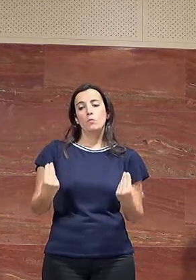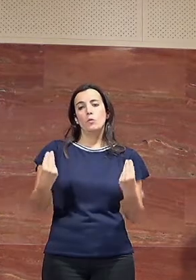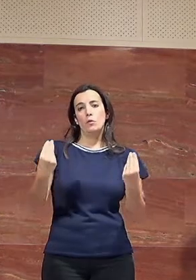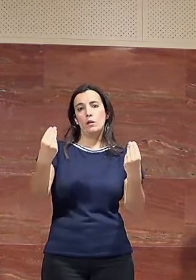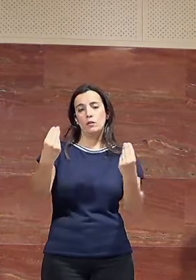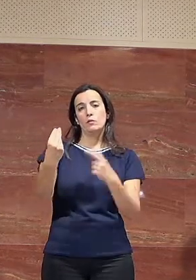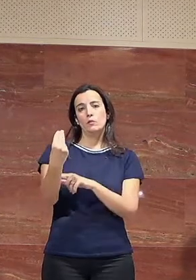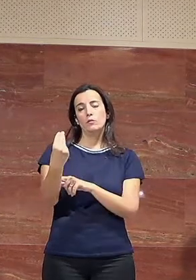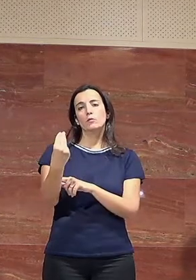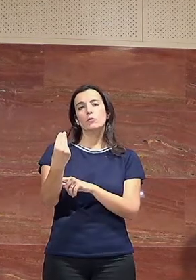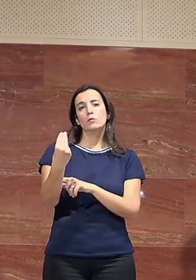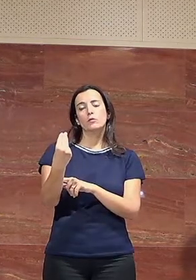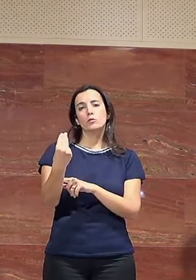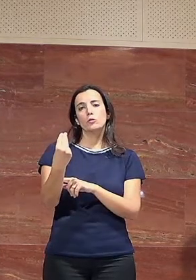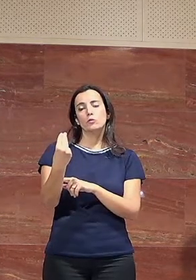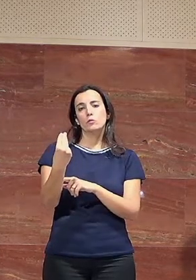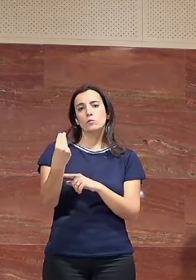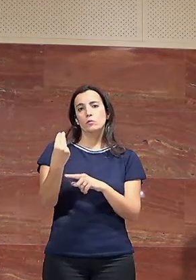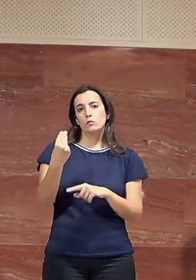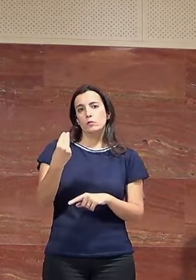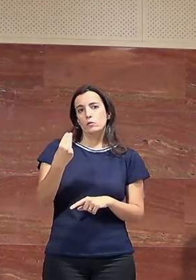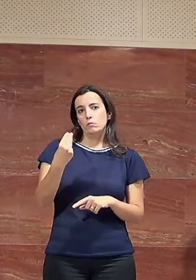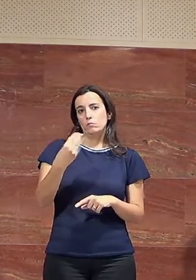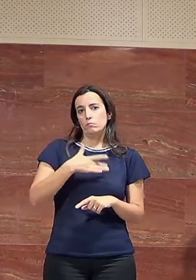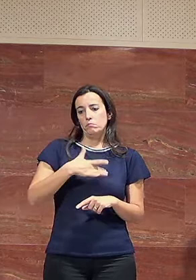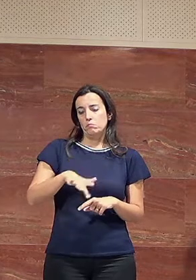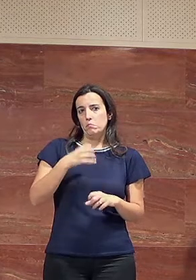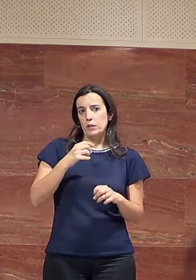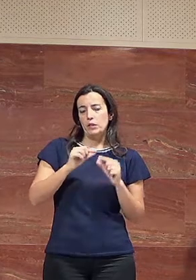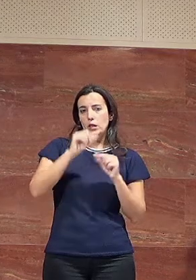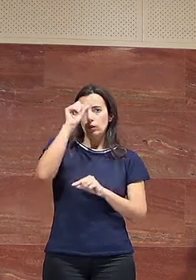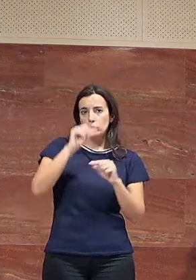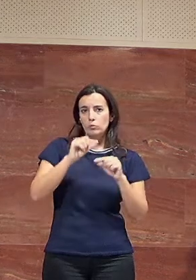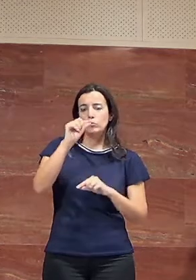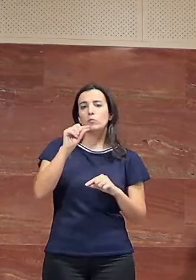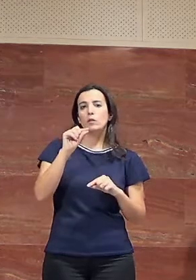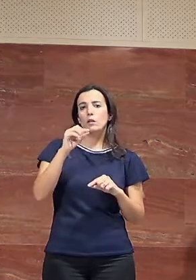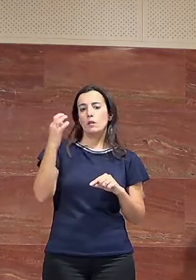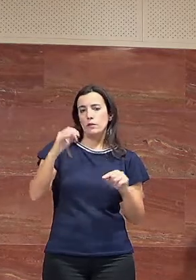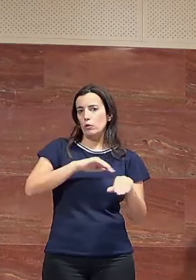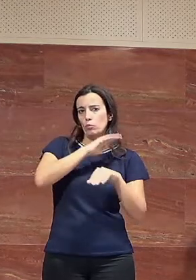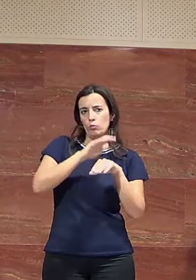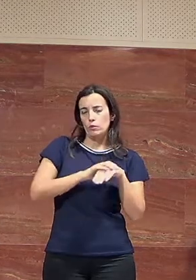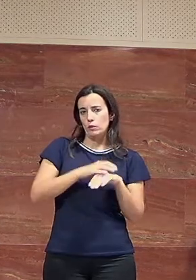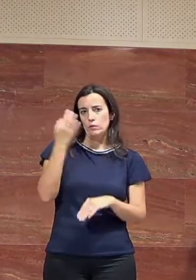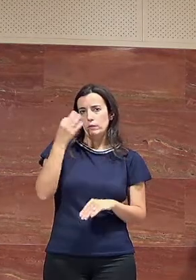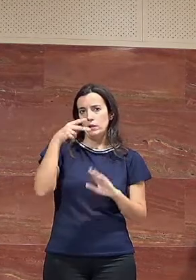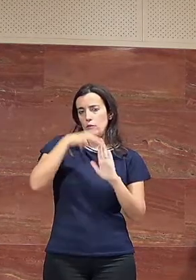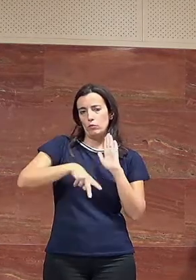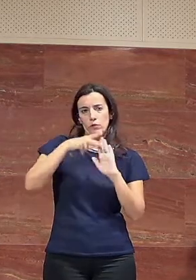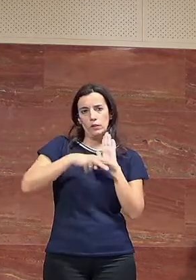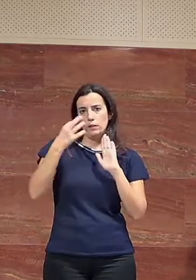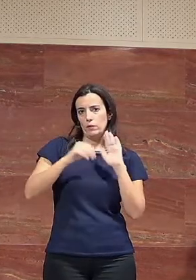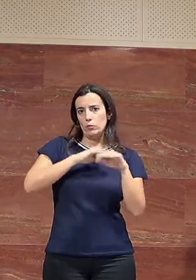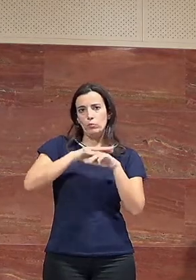del movimiento, pues a lo mejor habría una tolerancia con respecto a la altura. Desde luego, si están en la zona del movimiento, deberían cumplir rigurosamente con las normativas en